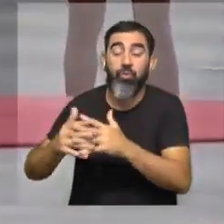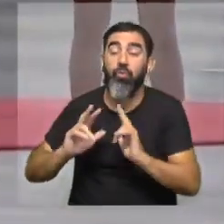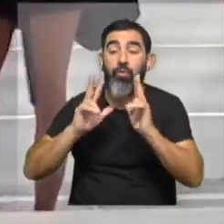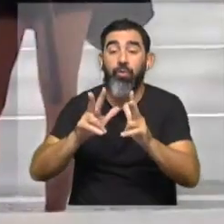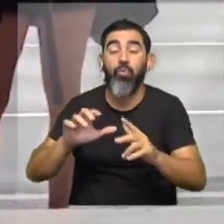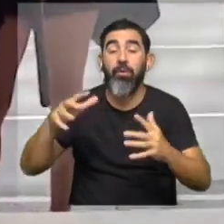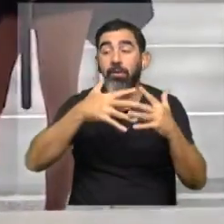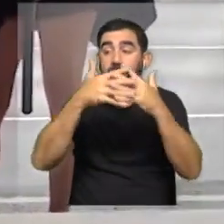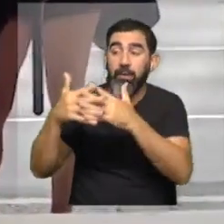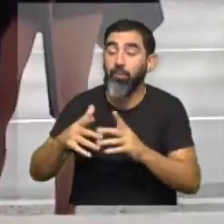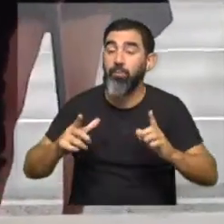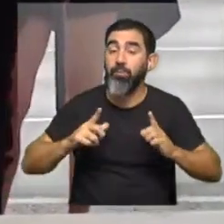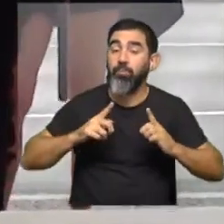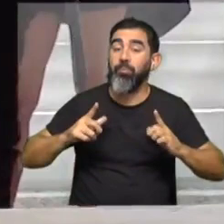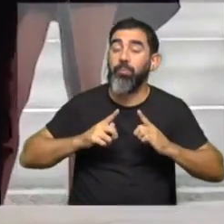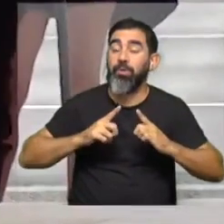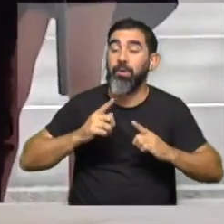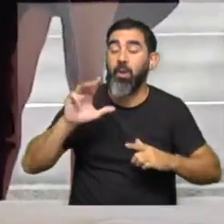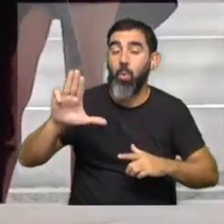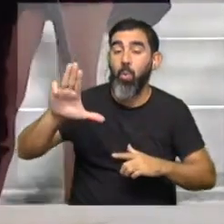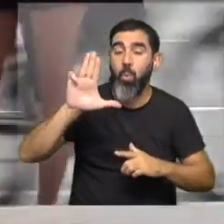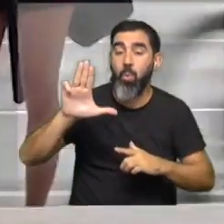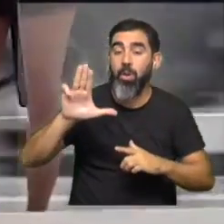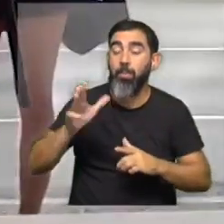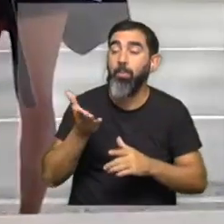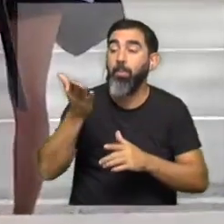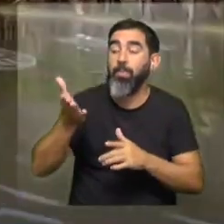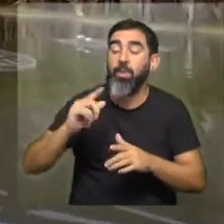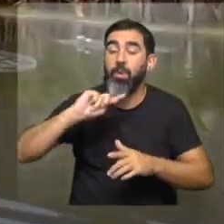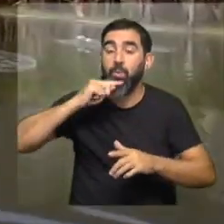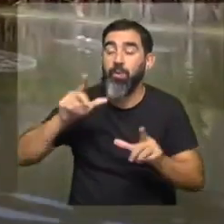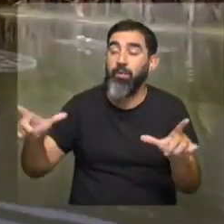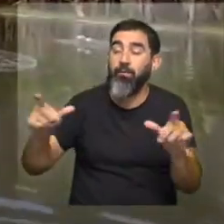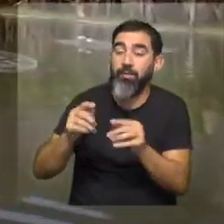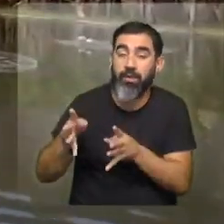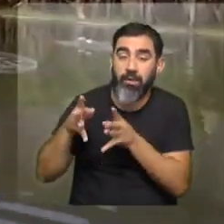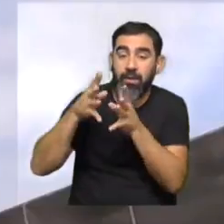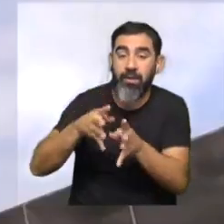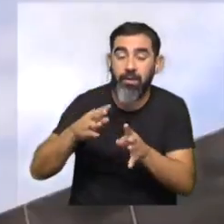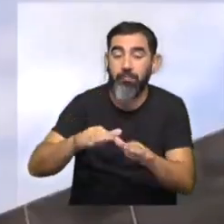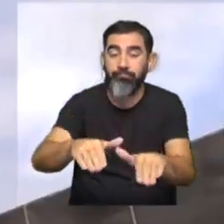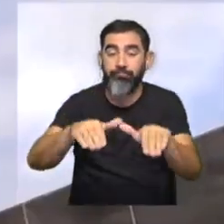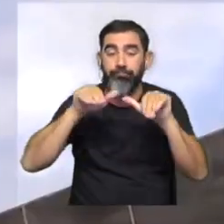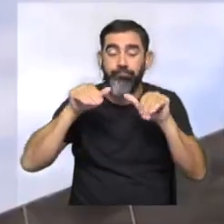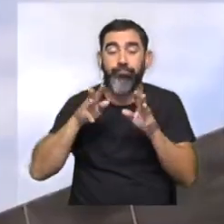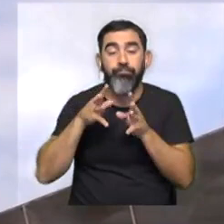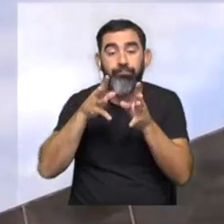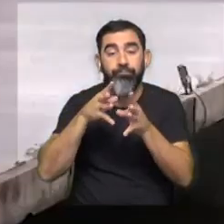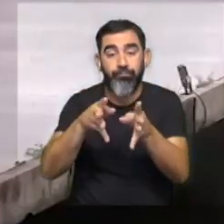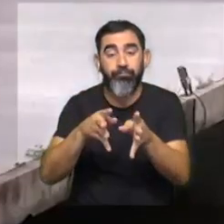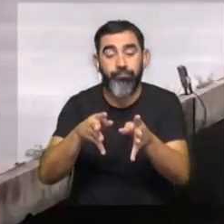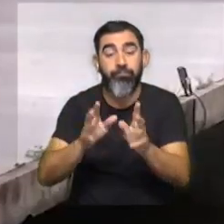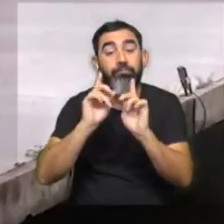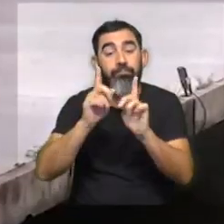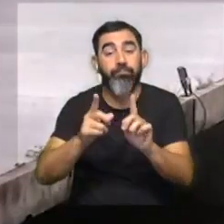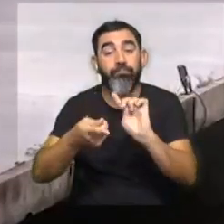Washington esperaba que el presidente brasileño instara a Moscú a poner fin a las hostilidades y a retirar las fuerzas rusas de Ucrania. A su